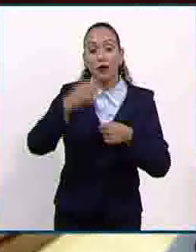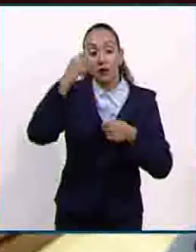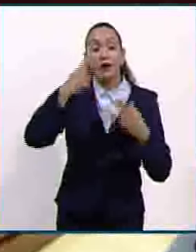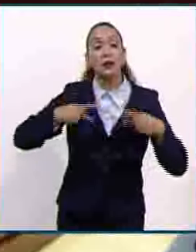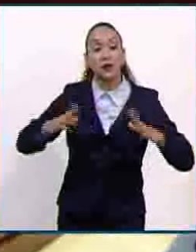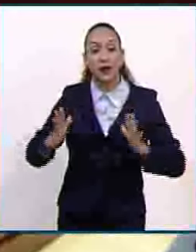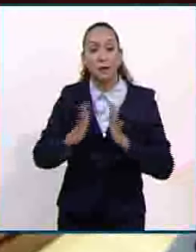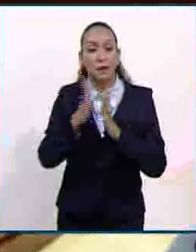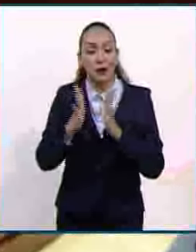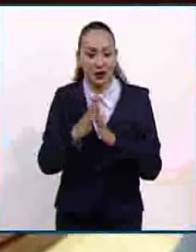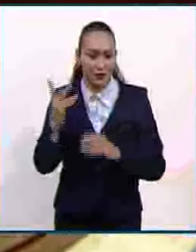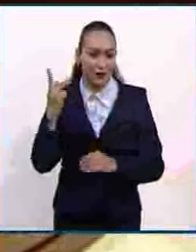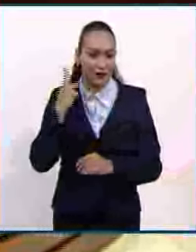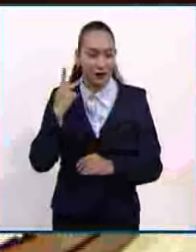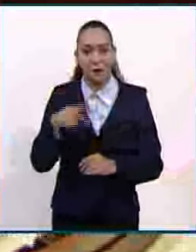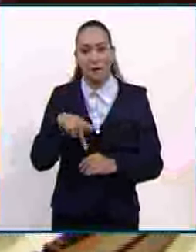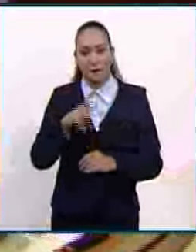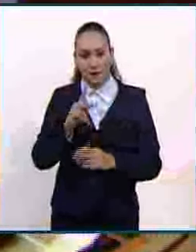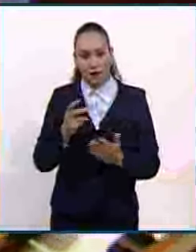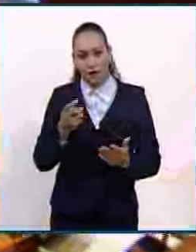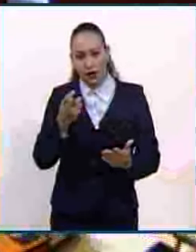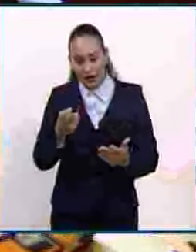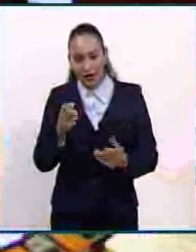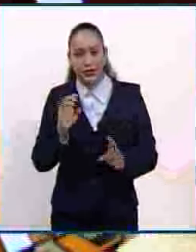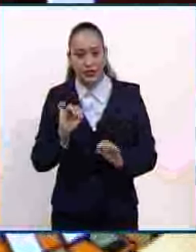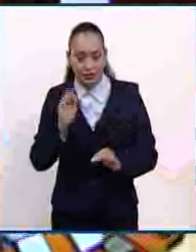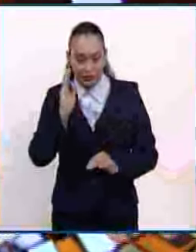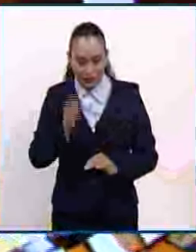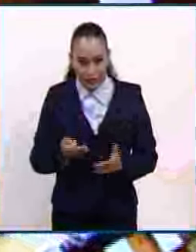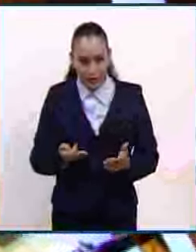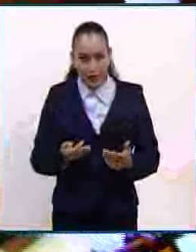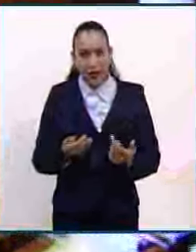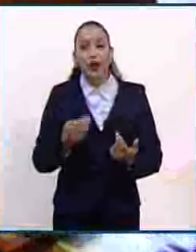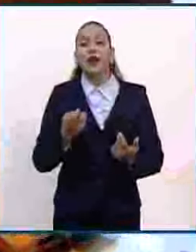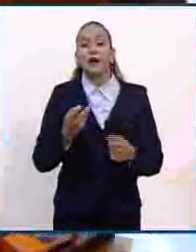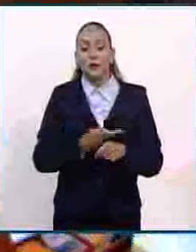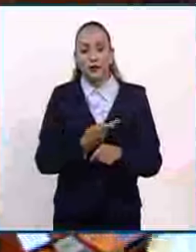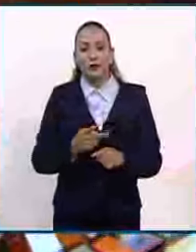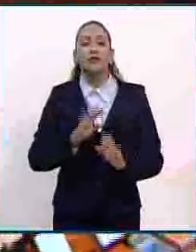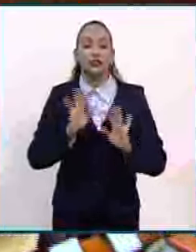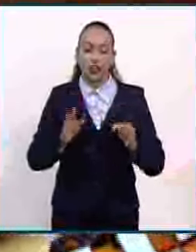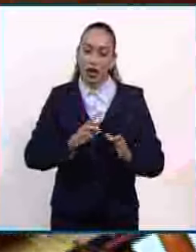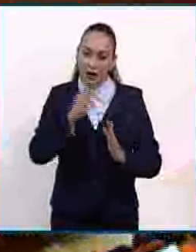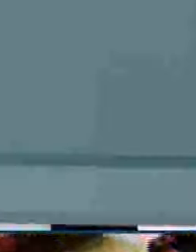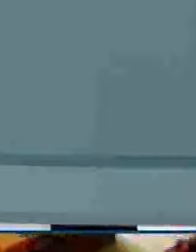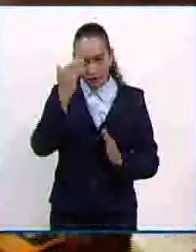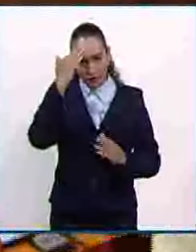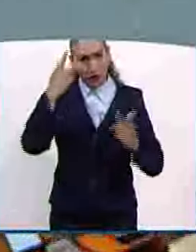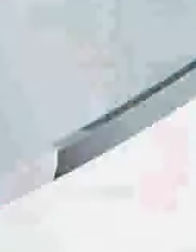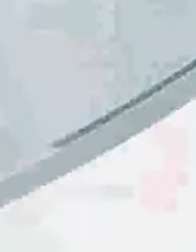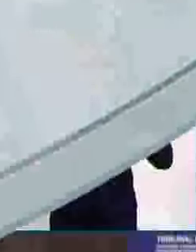política, lo cierto es que con el mecanismo aprobado se vulneró la certeza y legalidad.